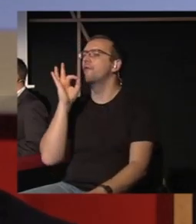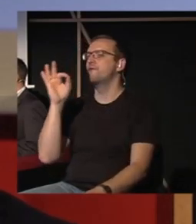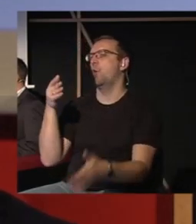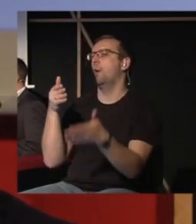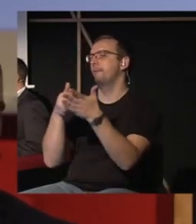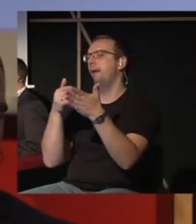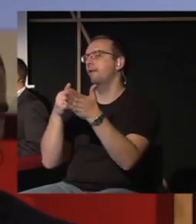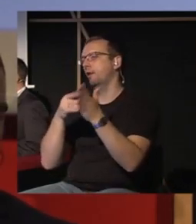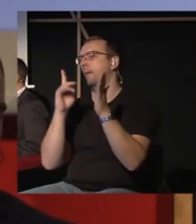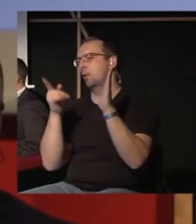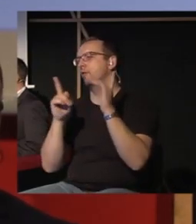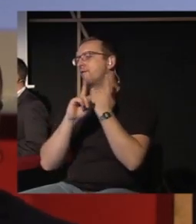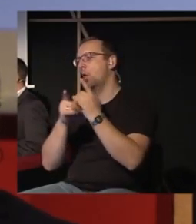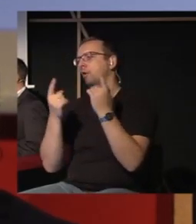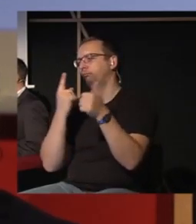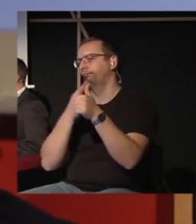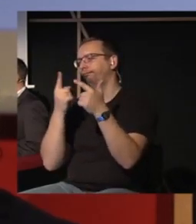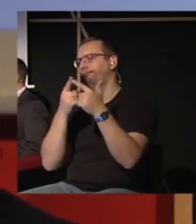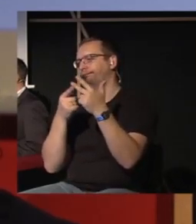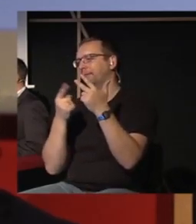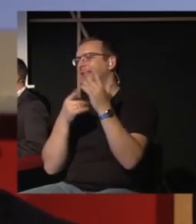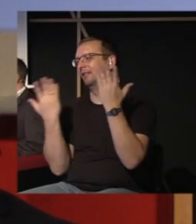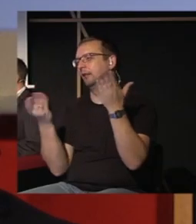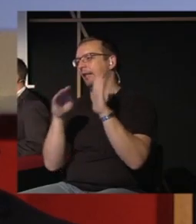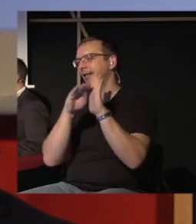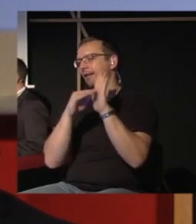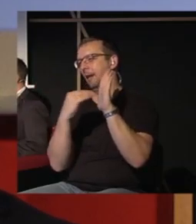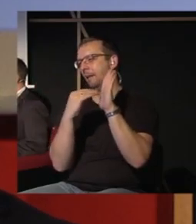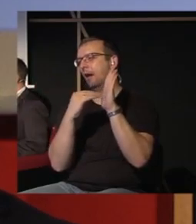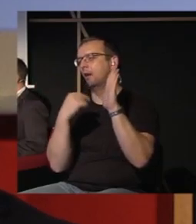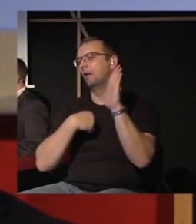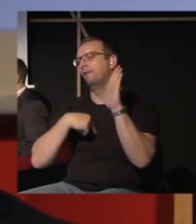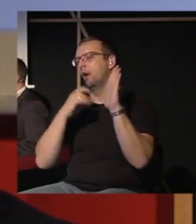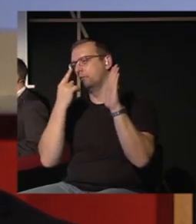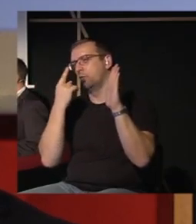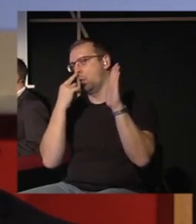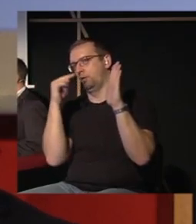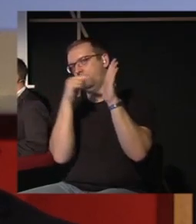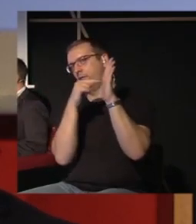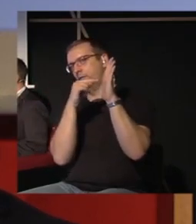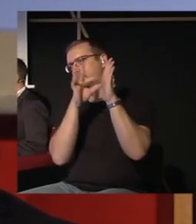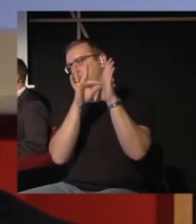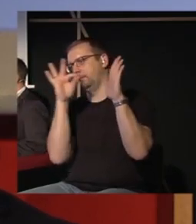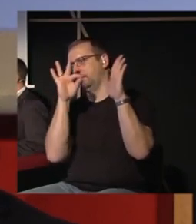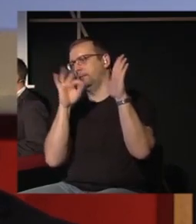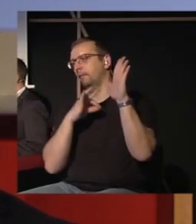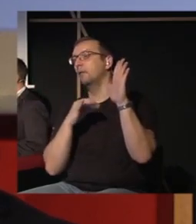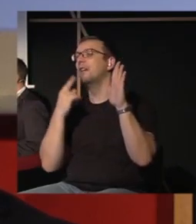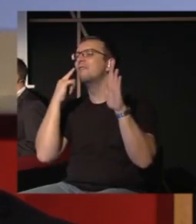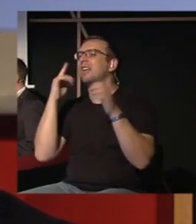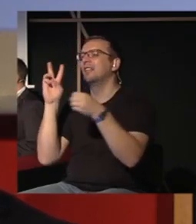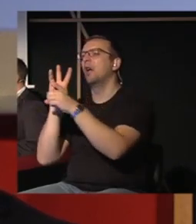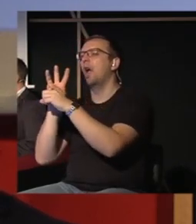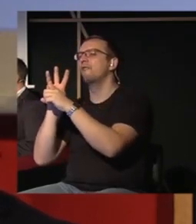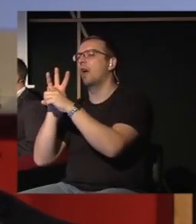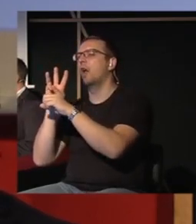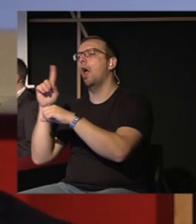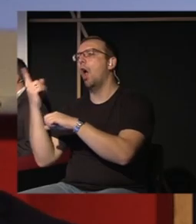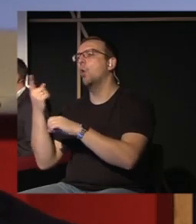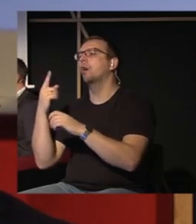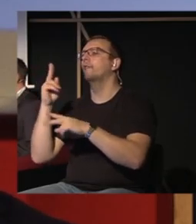pero no tenemos una legislación, por así decirlo, que obligue en el ámbito de